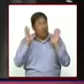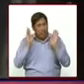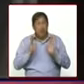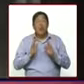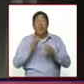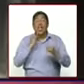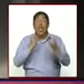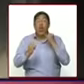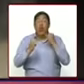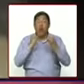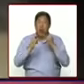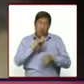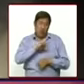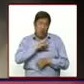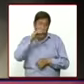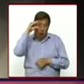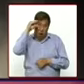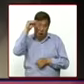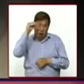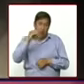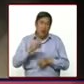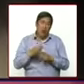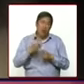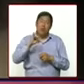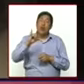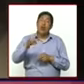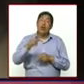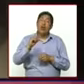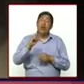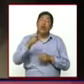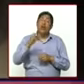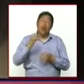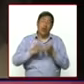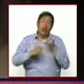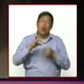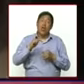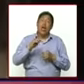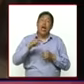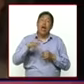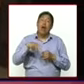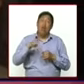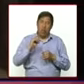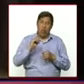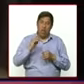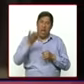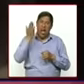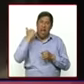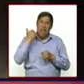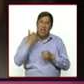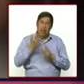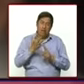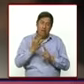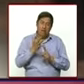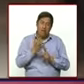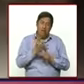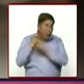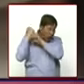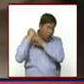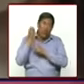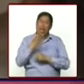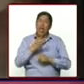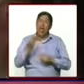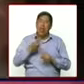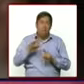la policía es de que este hombre, Jorge Janco, tiene antecedentes por rapto y por violación. Entonces, esto también ha